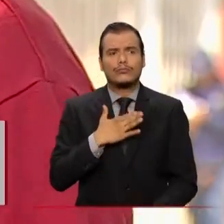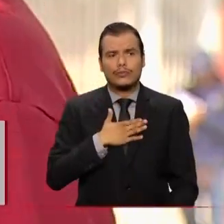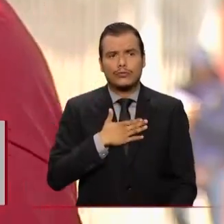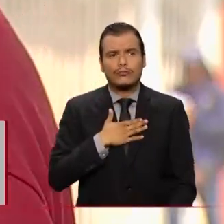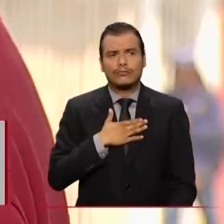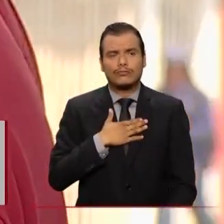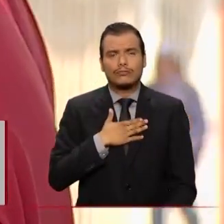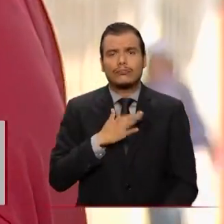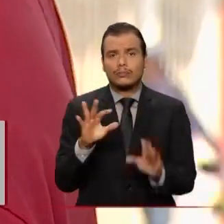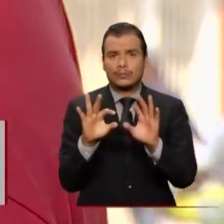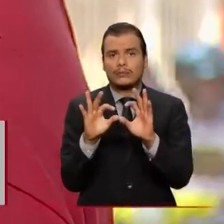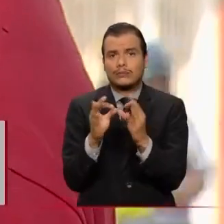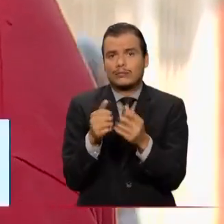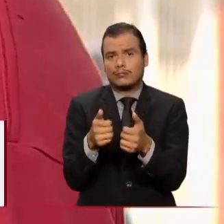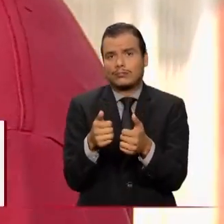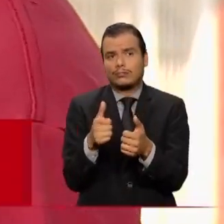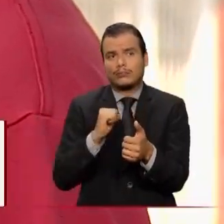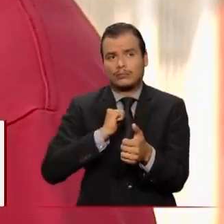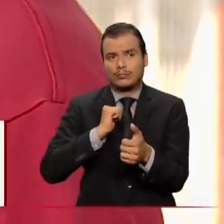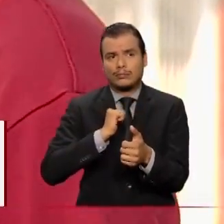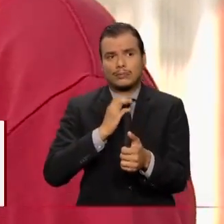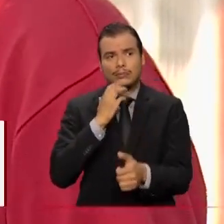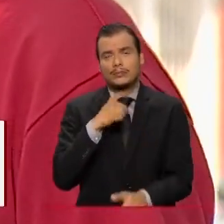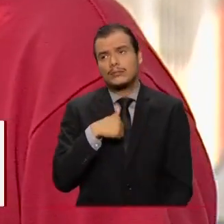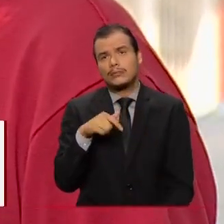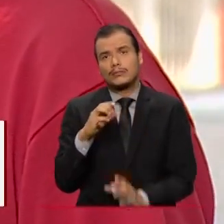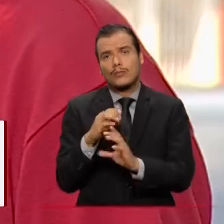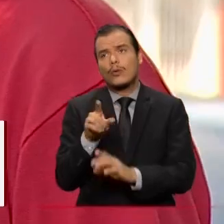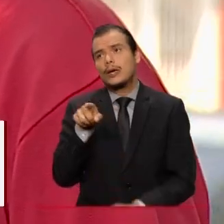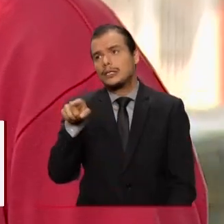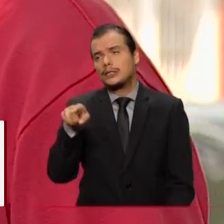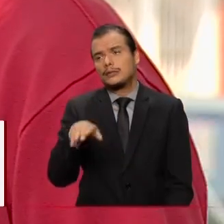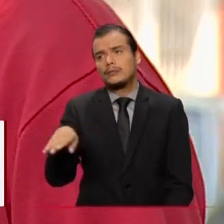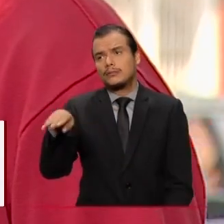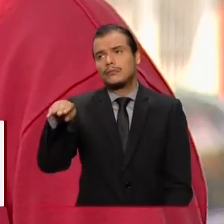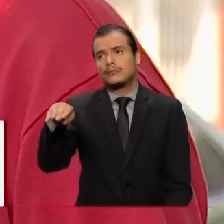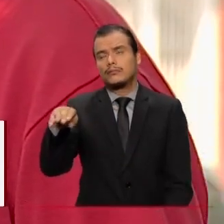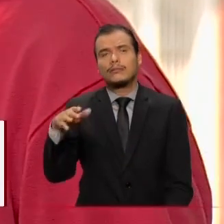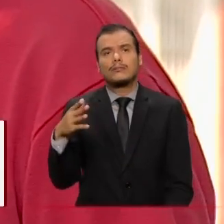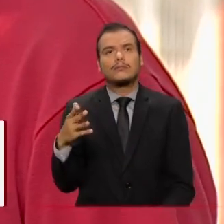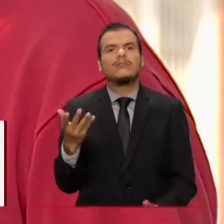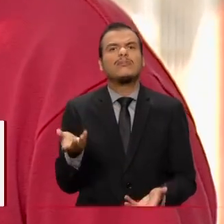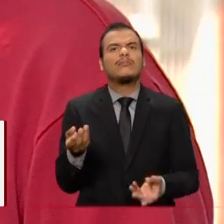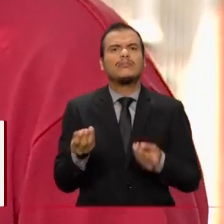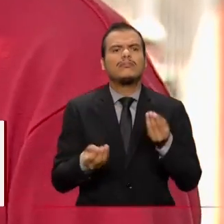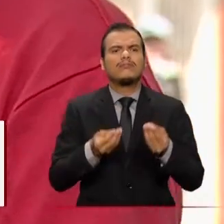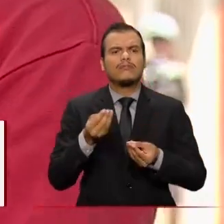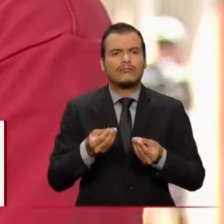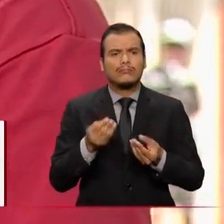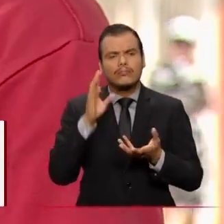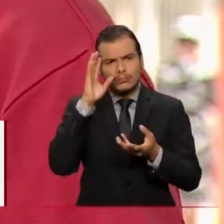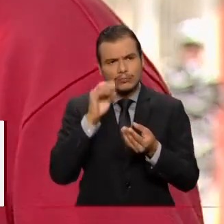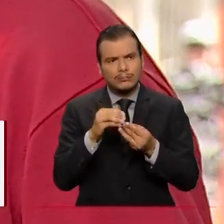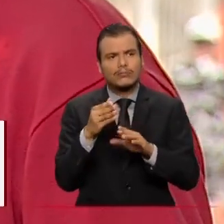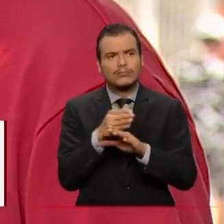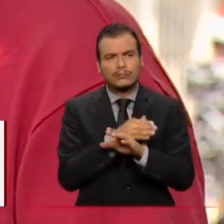hoy voy y acomodo el vehículo en ese parqueadero, ¿yo de qué vivo? Si el negocio fue,